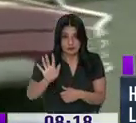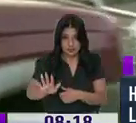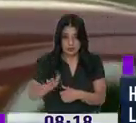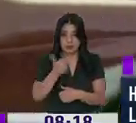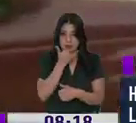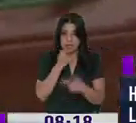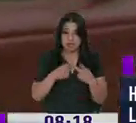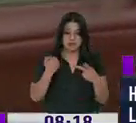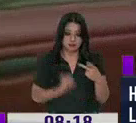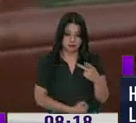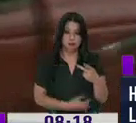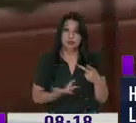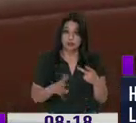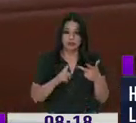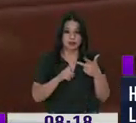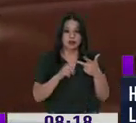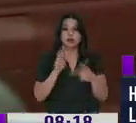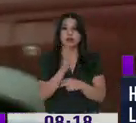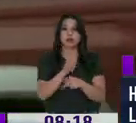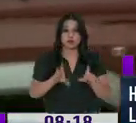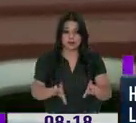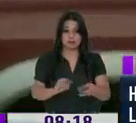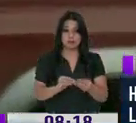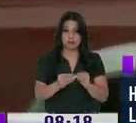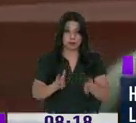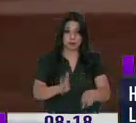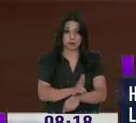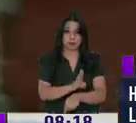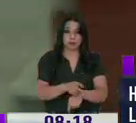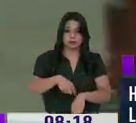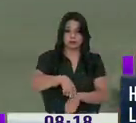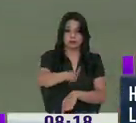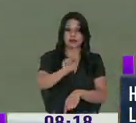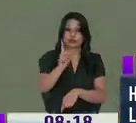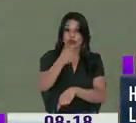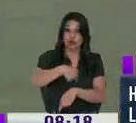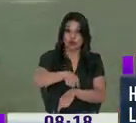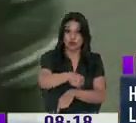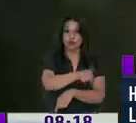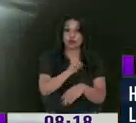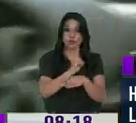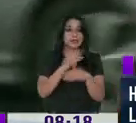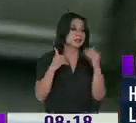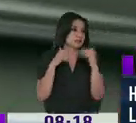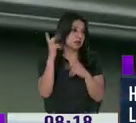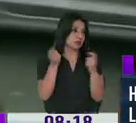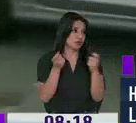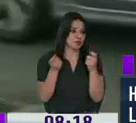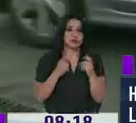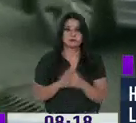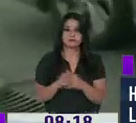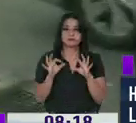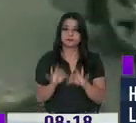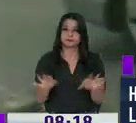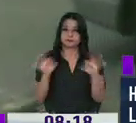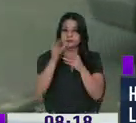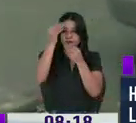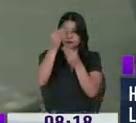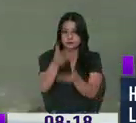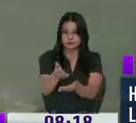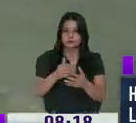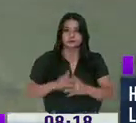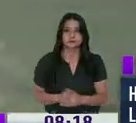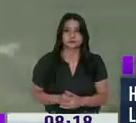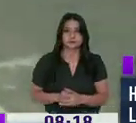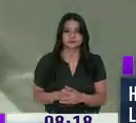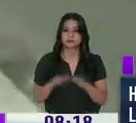sin ponerse cinturón, no usar placas y uso del carril exclusivo. Esos son los más frecuentes. Importante entonces esta información porque lo realizan